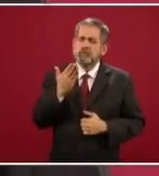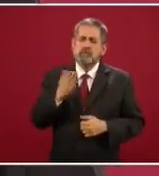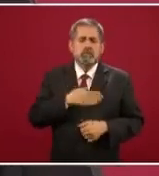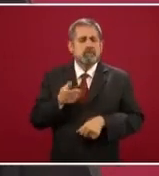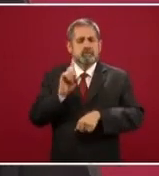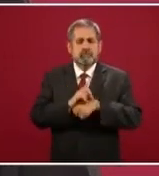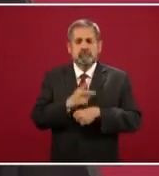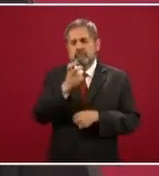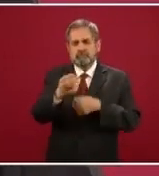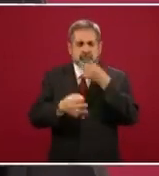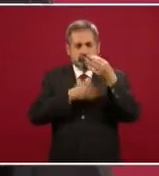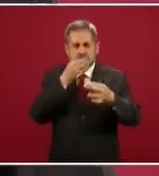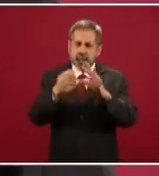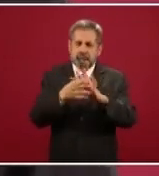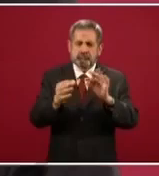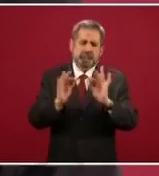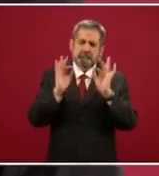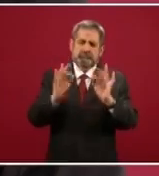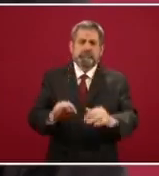eso es lo que puedo comentar.